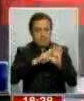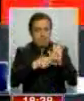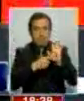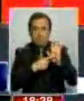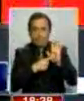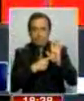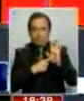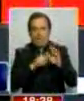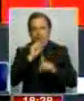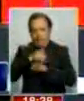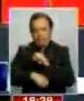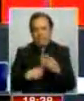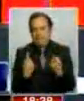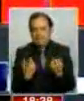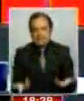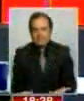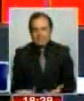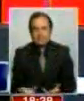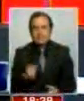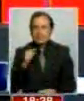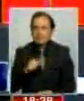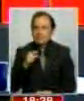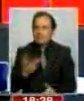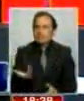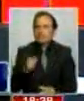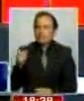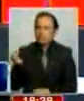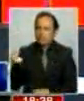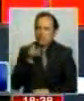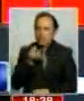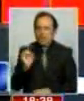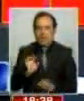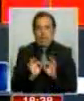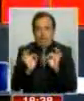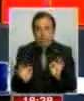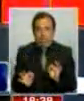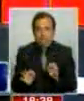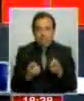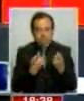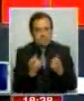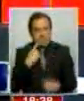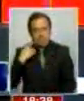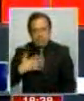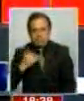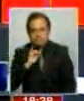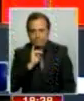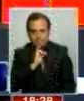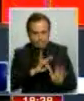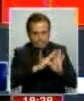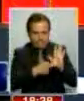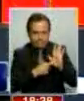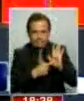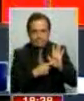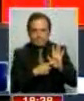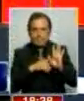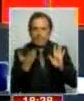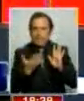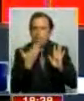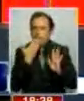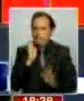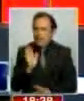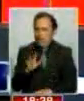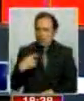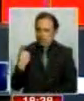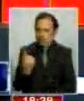tributaria. Ministro, usted hablaba del financiamiento de la educación, que sin duda es muy importante y es una de las fases de la reforma, pero ¿no habría salido más fácil para